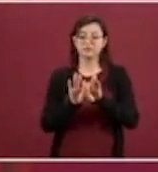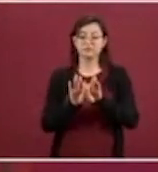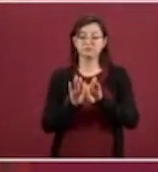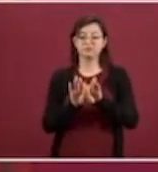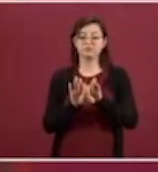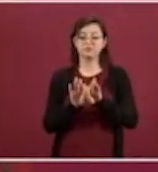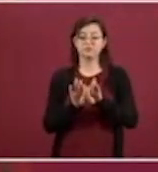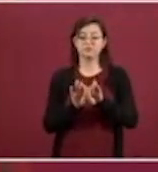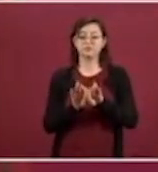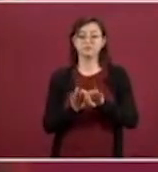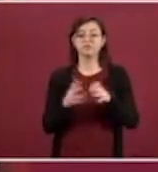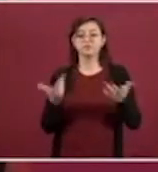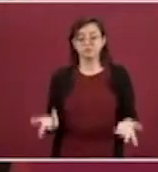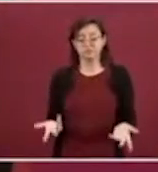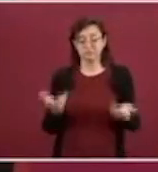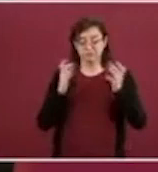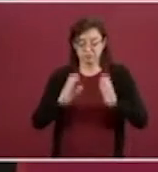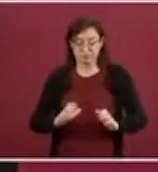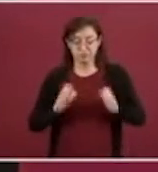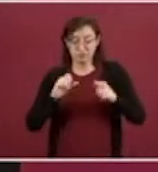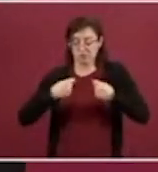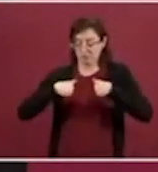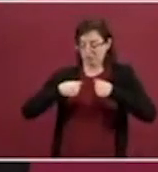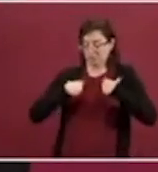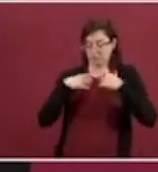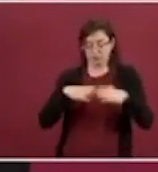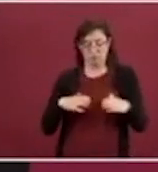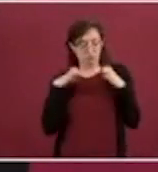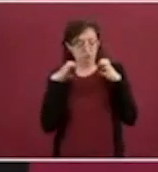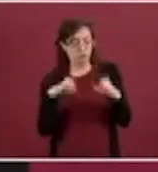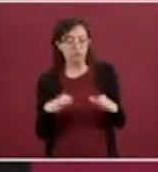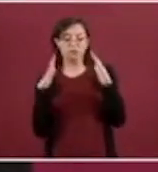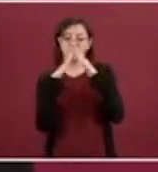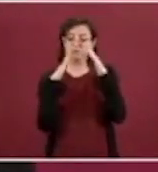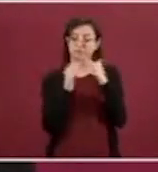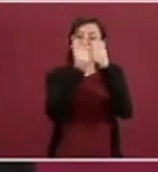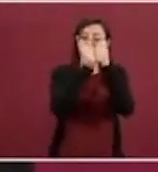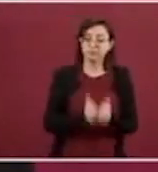es el que nos cuidemos nosotros mismos en nuestras casas.